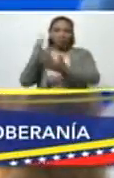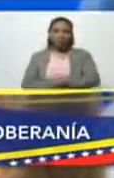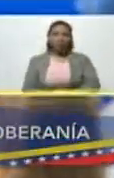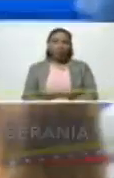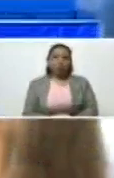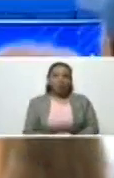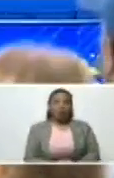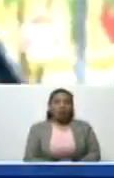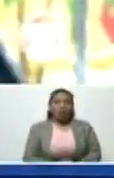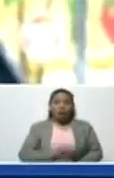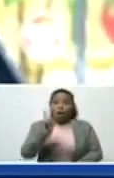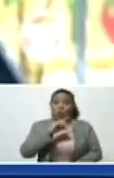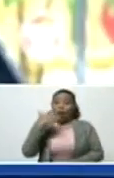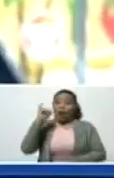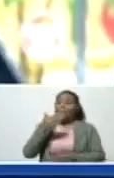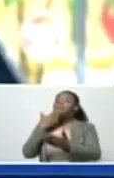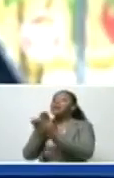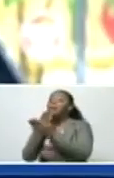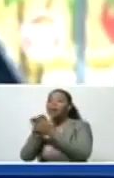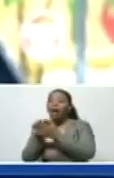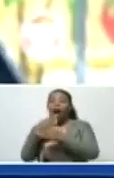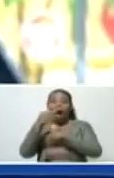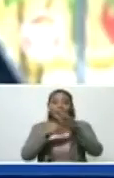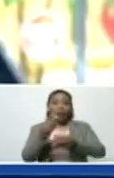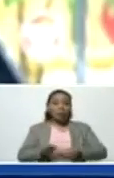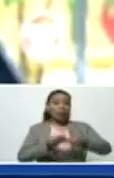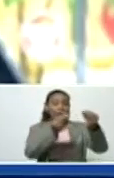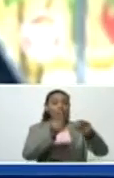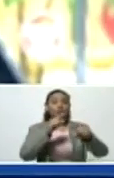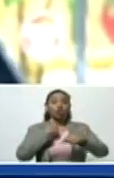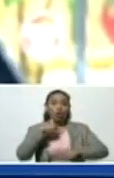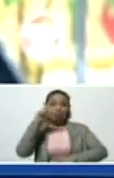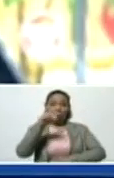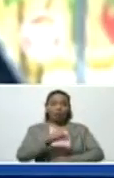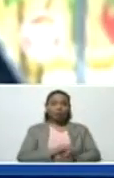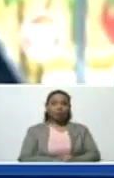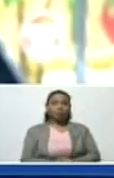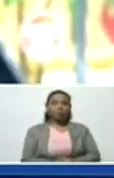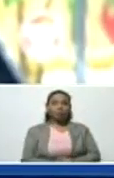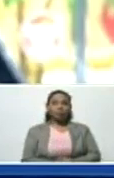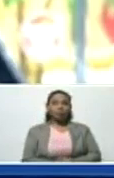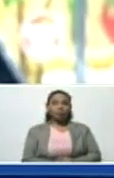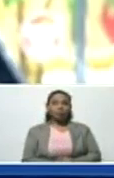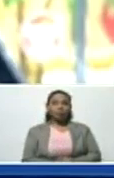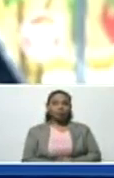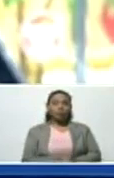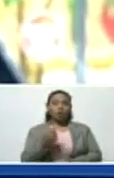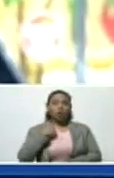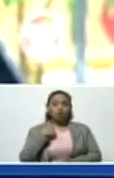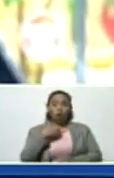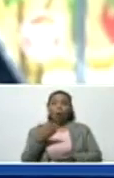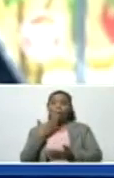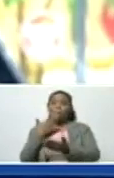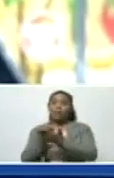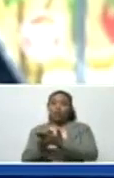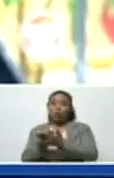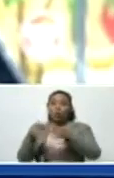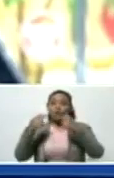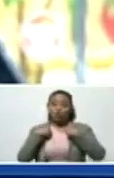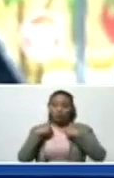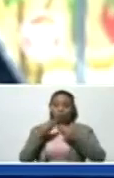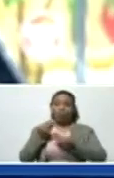No están para pedir, están para dar. Pero yo también. Yo estoy para pedir y estoy para